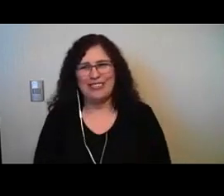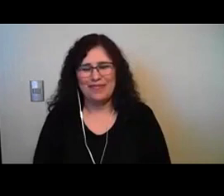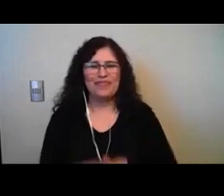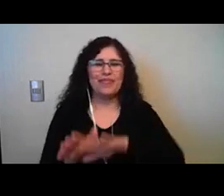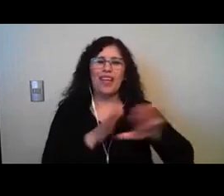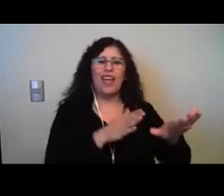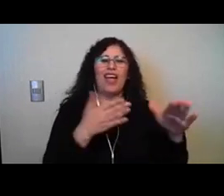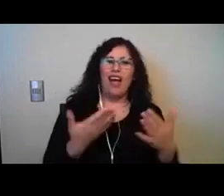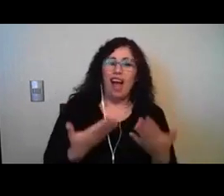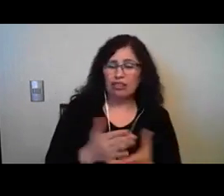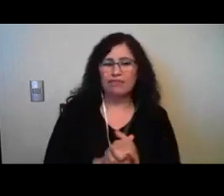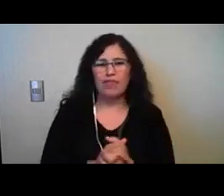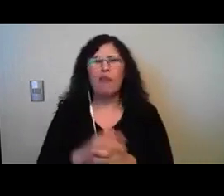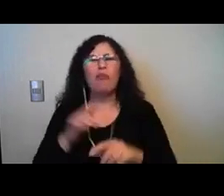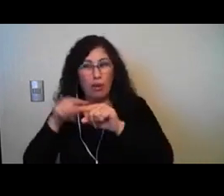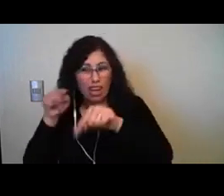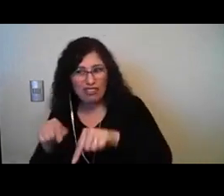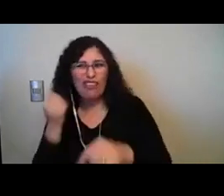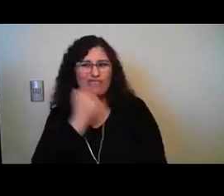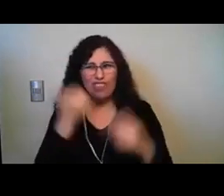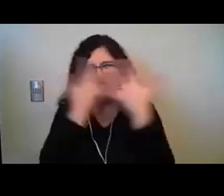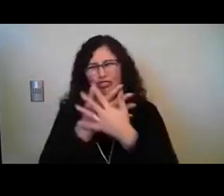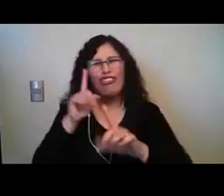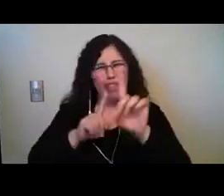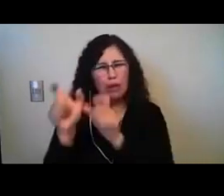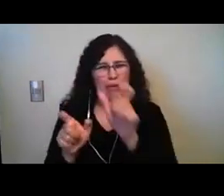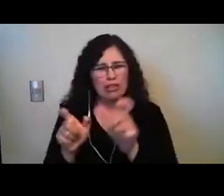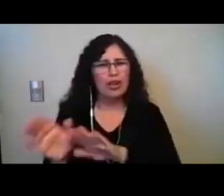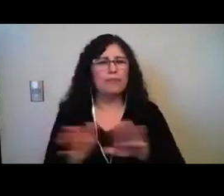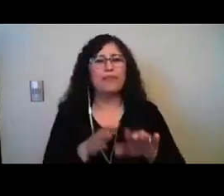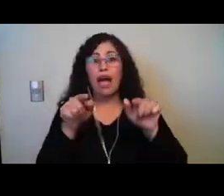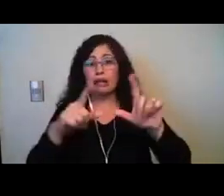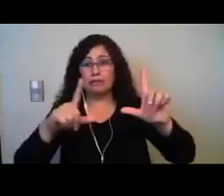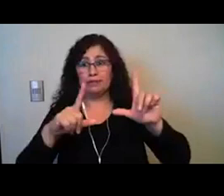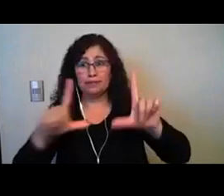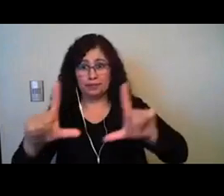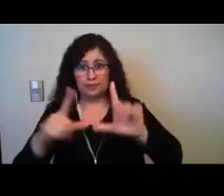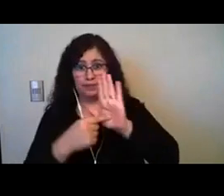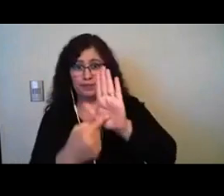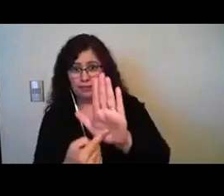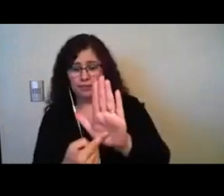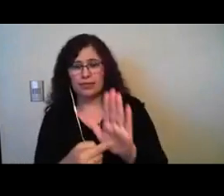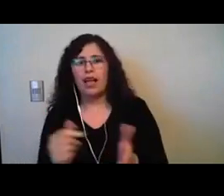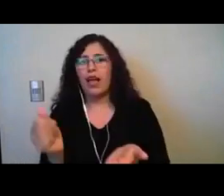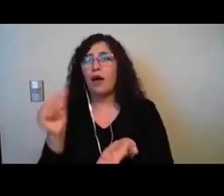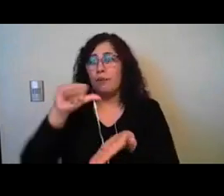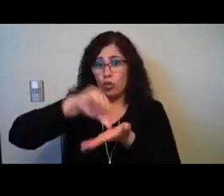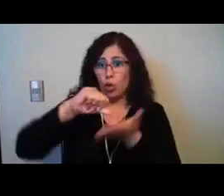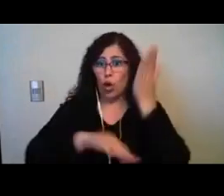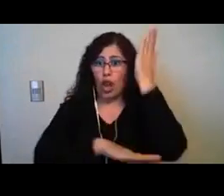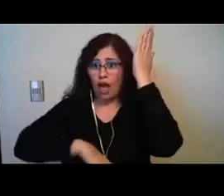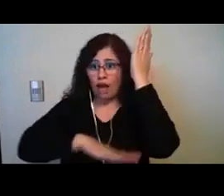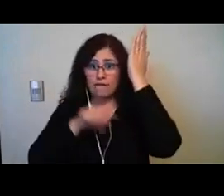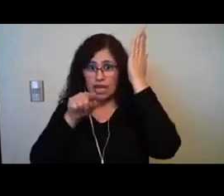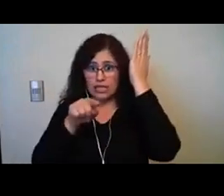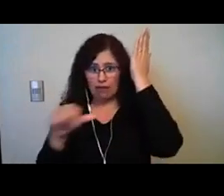Bueno, aquí está, en la imagen está gráficamente, ¿cierto? Que los movimientos, los núcleos de la base, que son los que forman